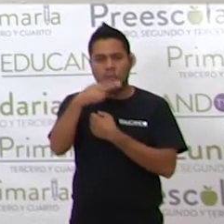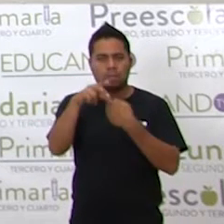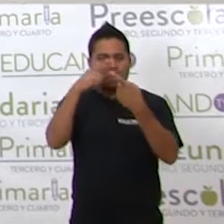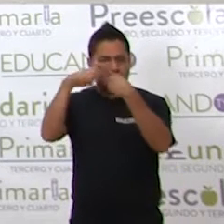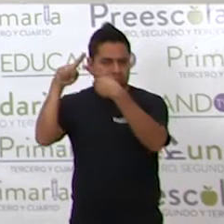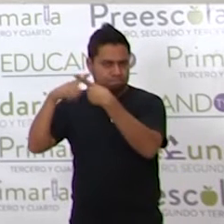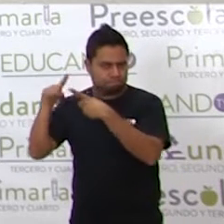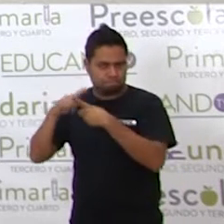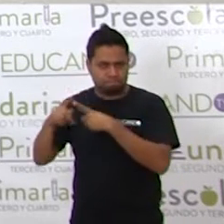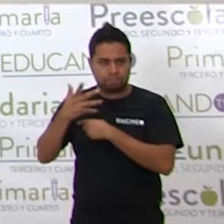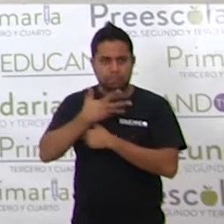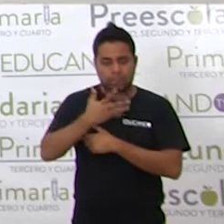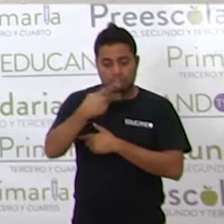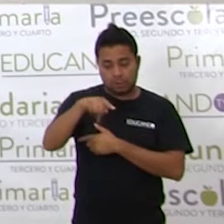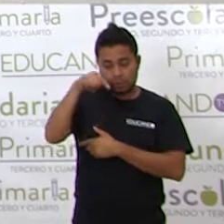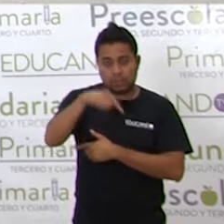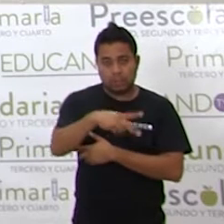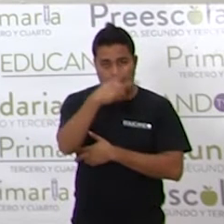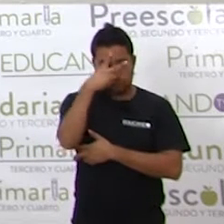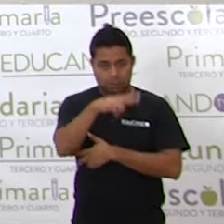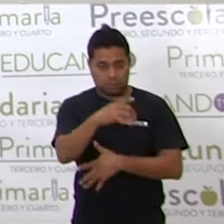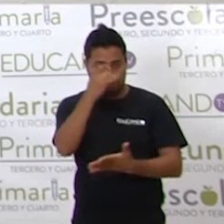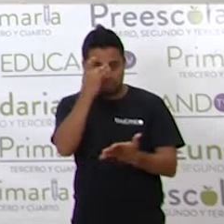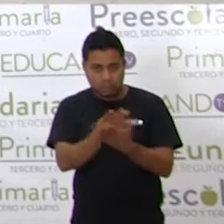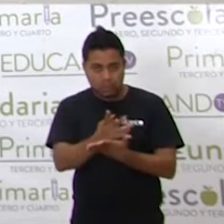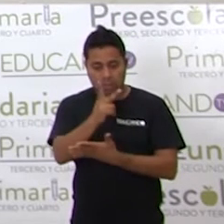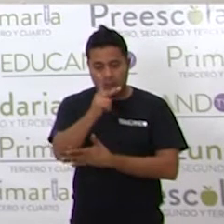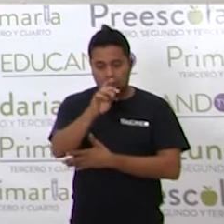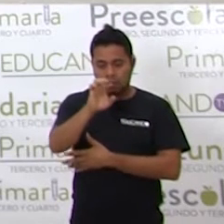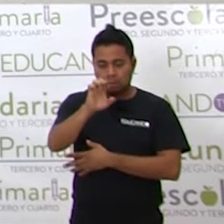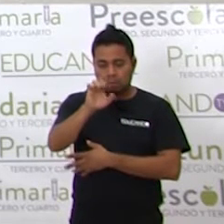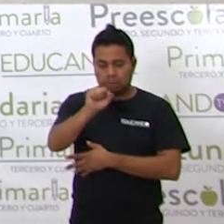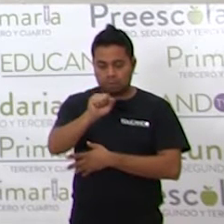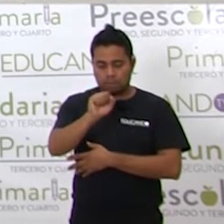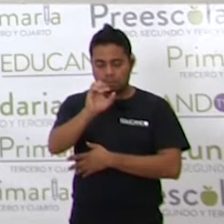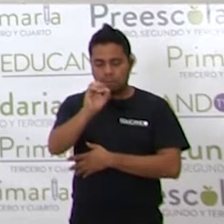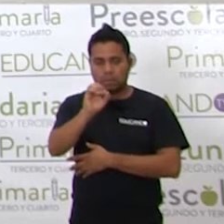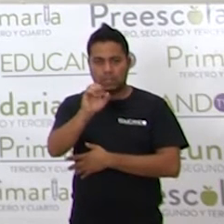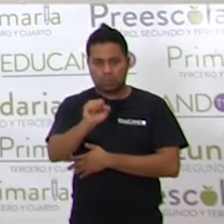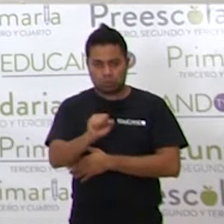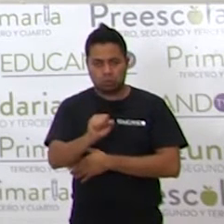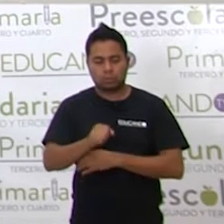formas, pero acá en México son los pesos. Bien,